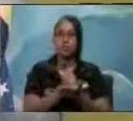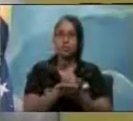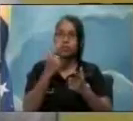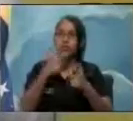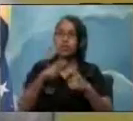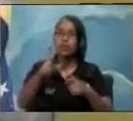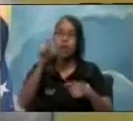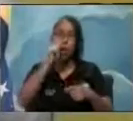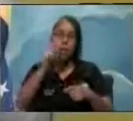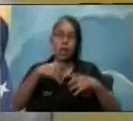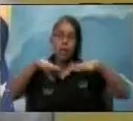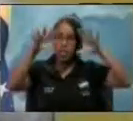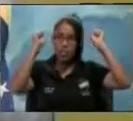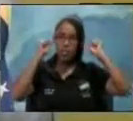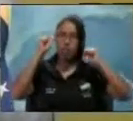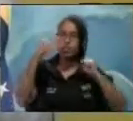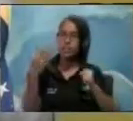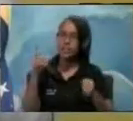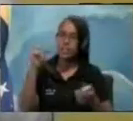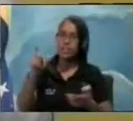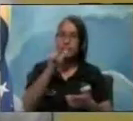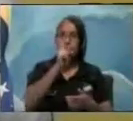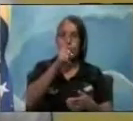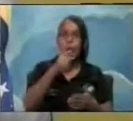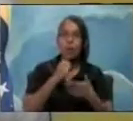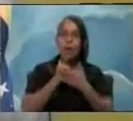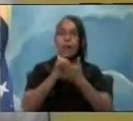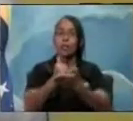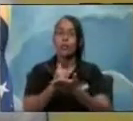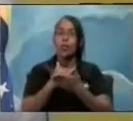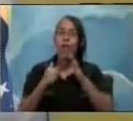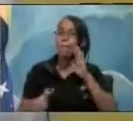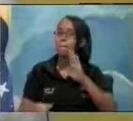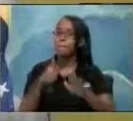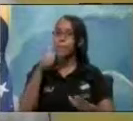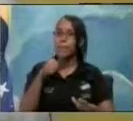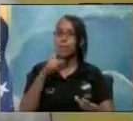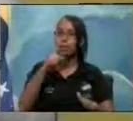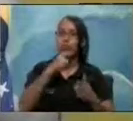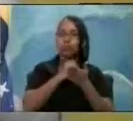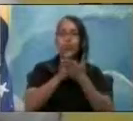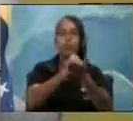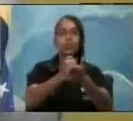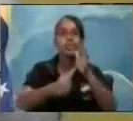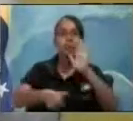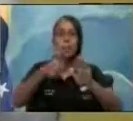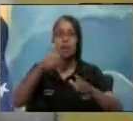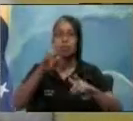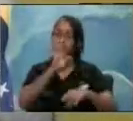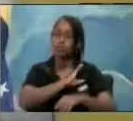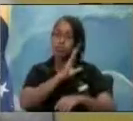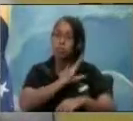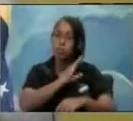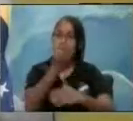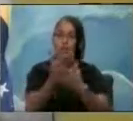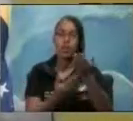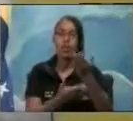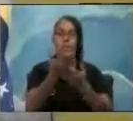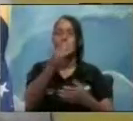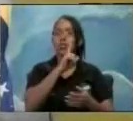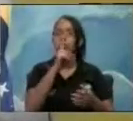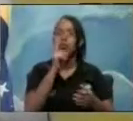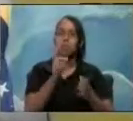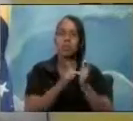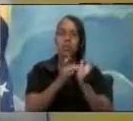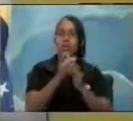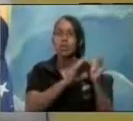Ese individuo necesitaba una ayuda más, necesitaba una ayudita, así que le tomó de la mano en el nombre de Jesús, ya le había